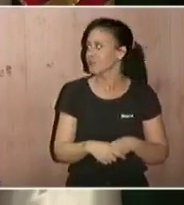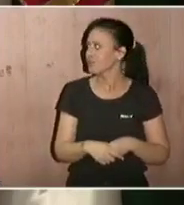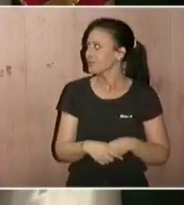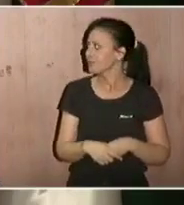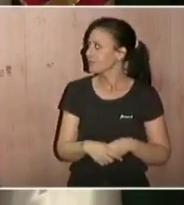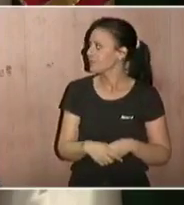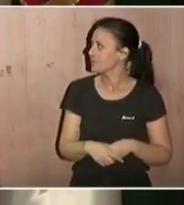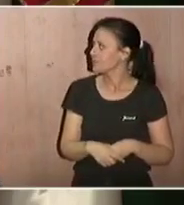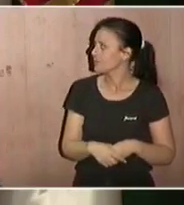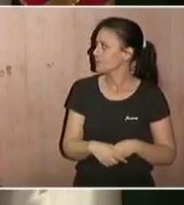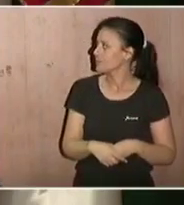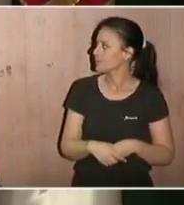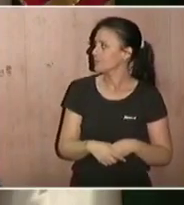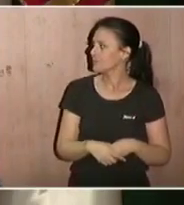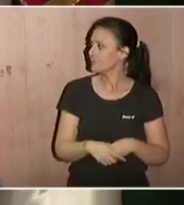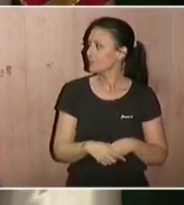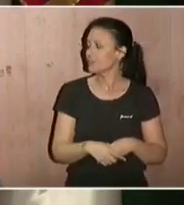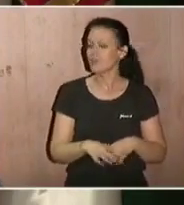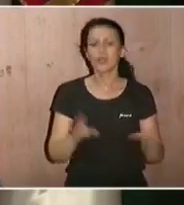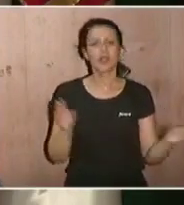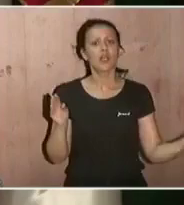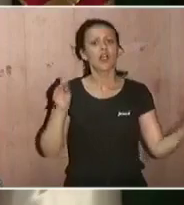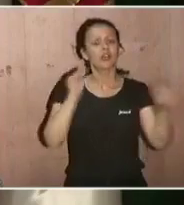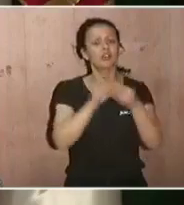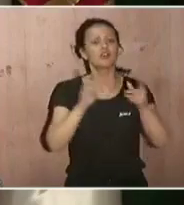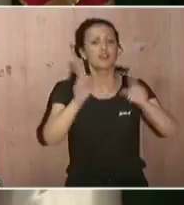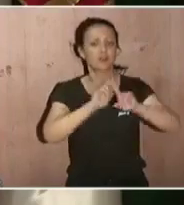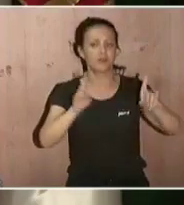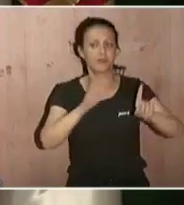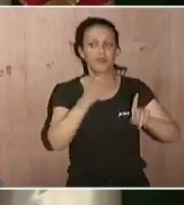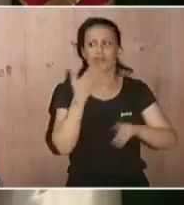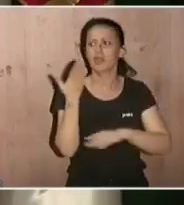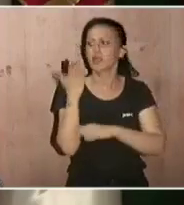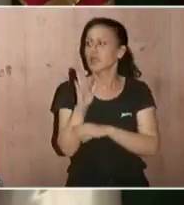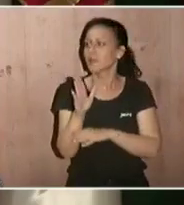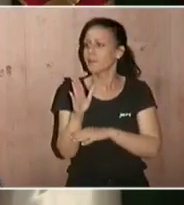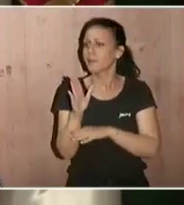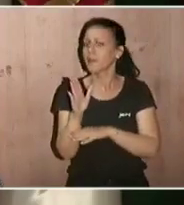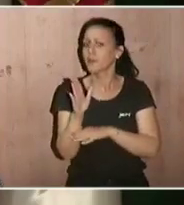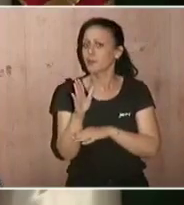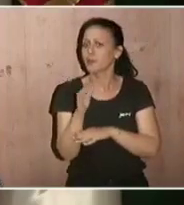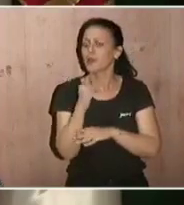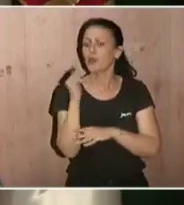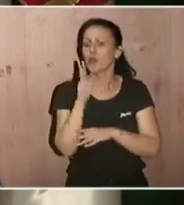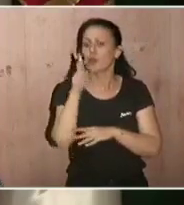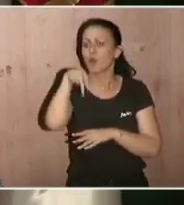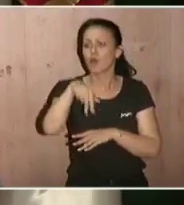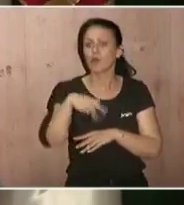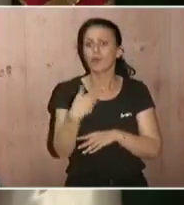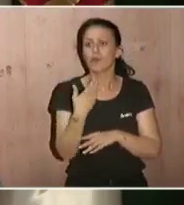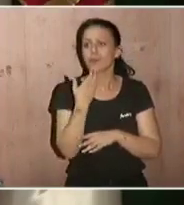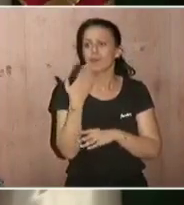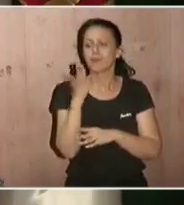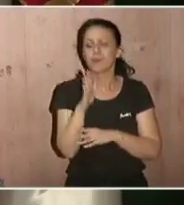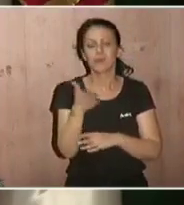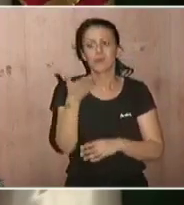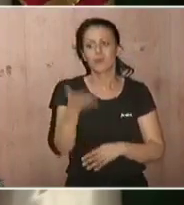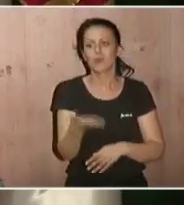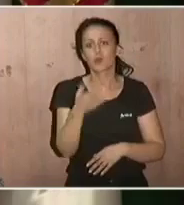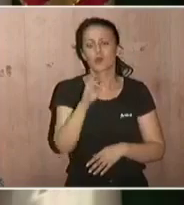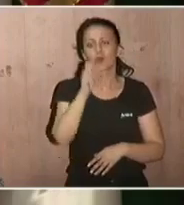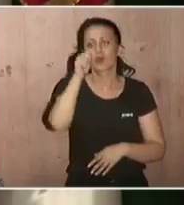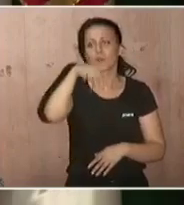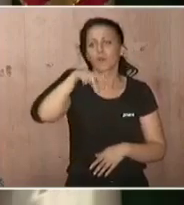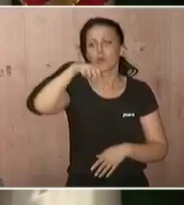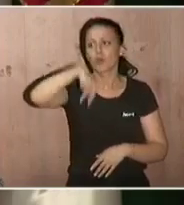Bueno, en esto quiero decir, no estar de acuerdo. El ejemplo que ha contado Juanjo Díaz es fundamental. Con Ramón Martín Mateo